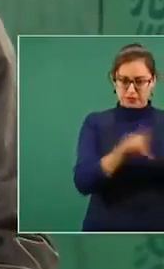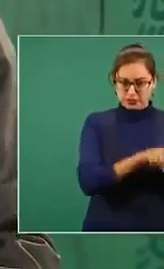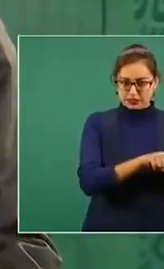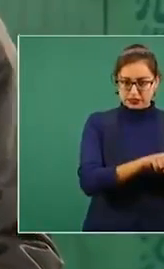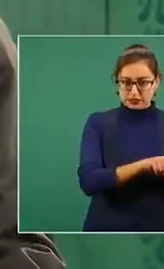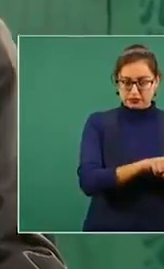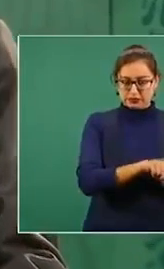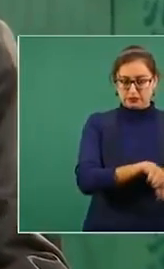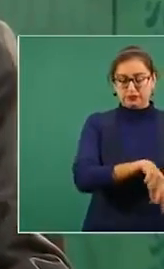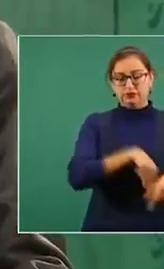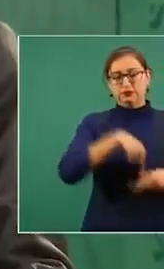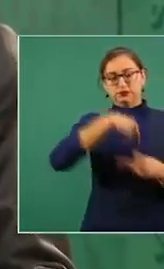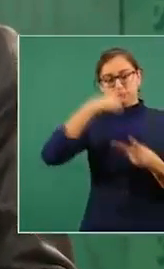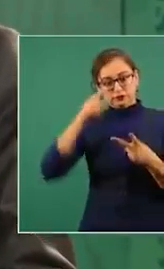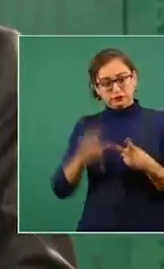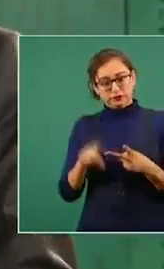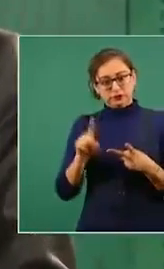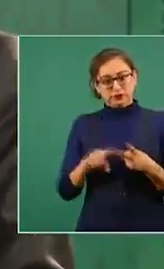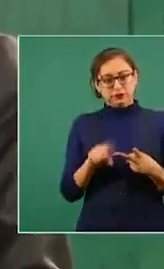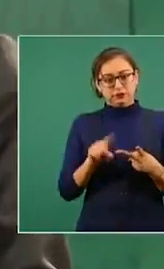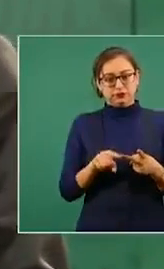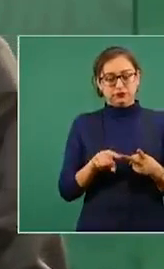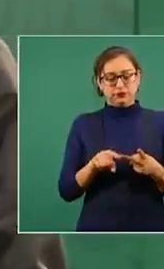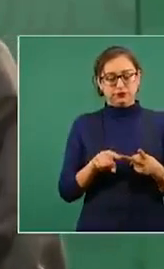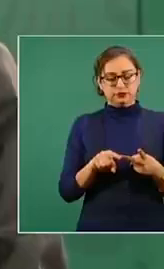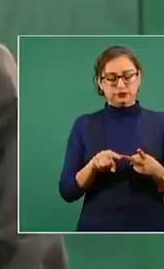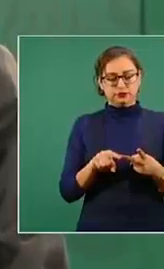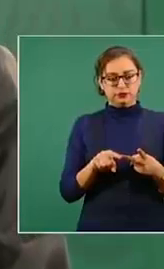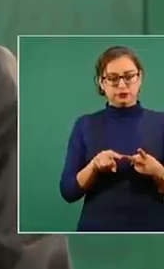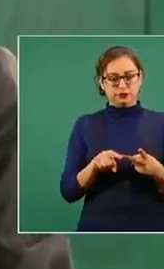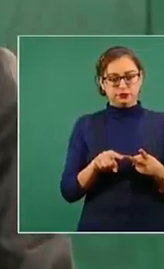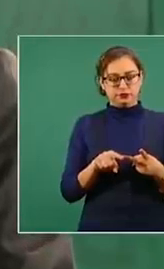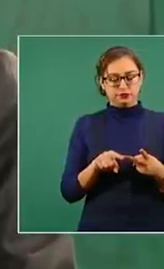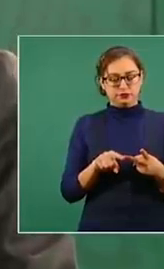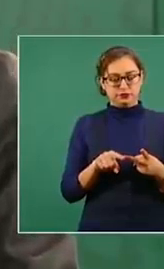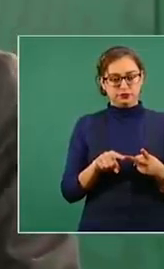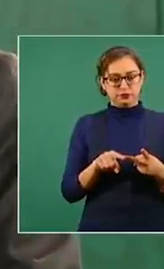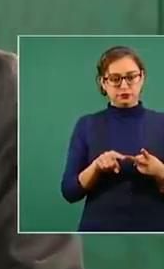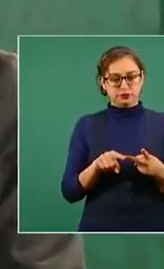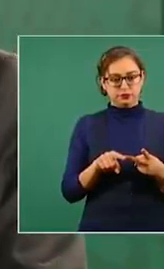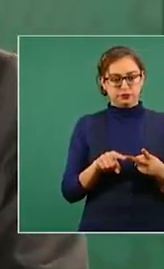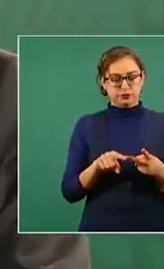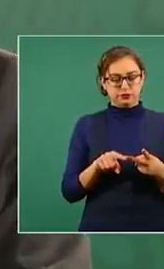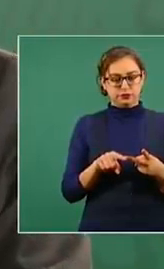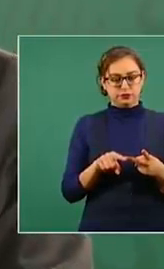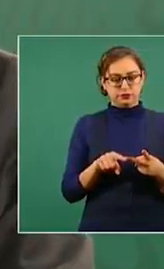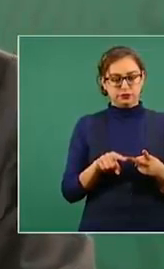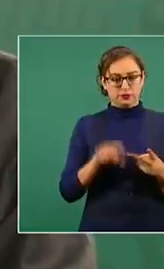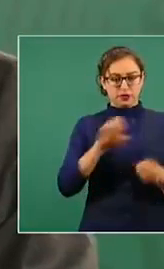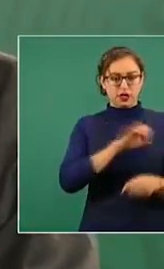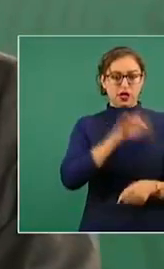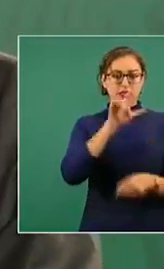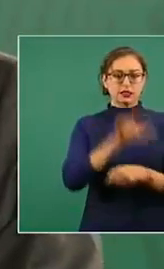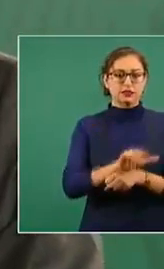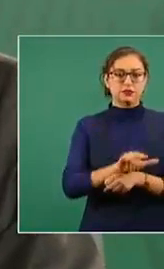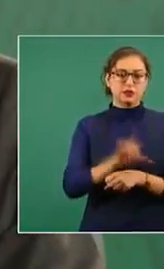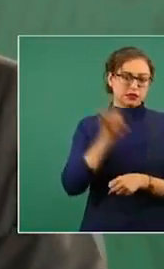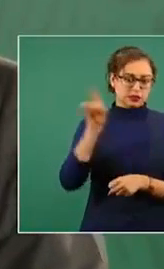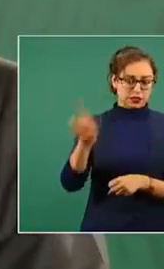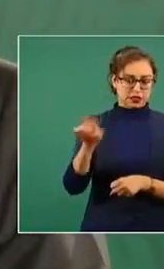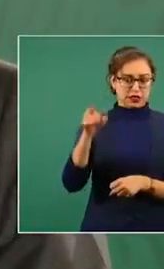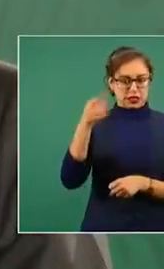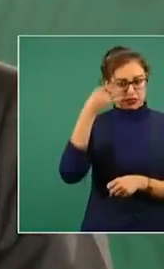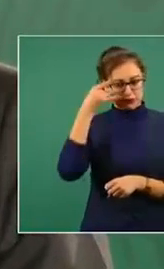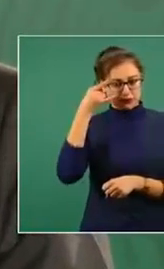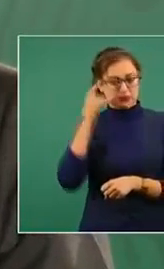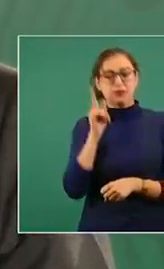es responsabilidad de la Presidencia el hecho de que de ahí se perfilen interpretaciones electorales. Así las cosas,